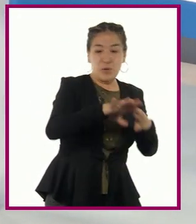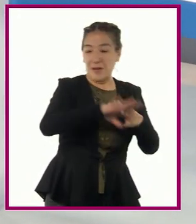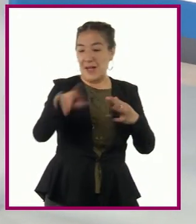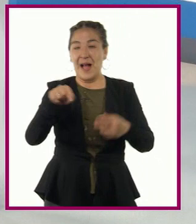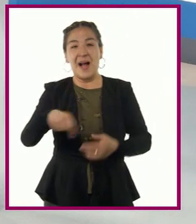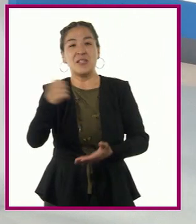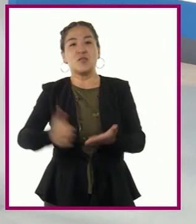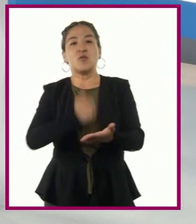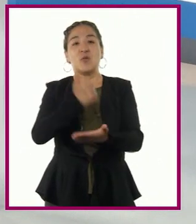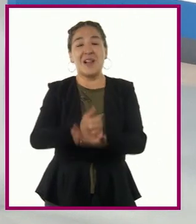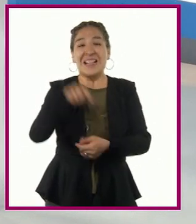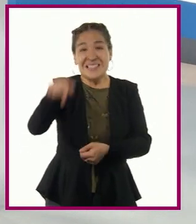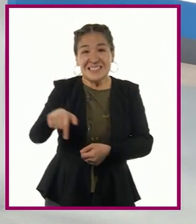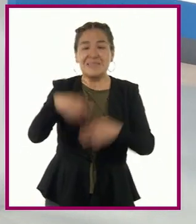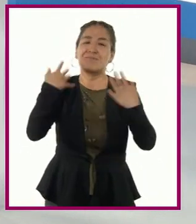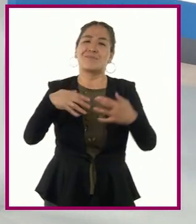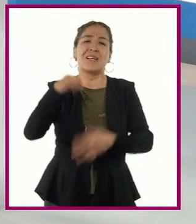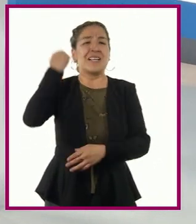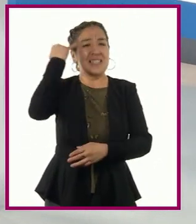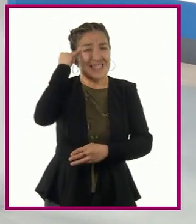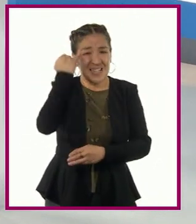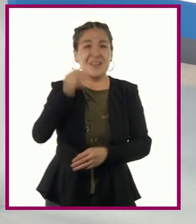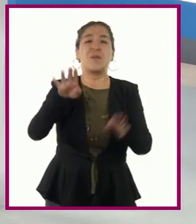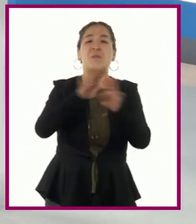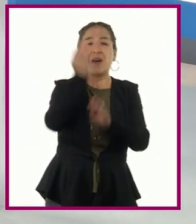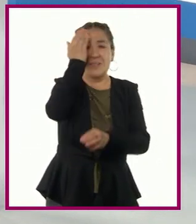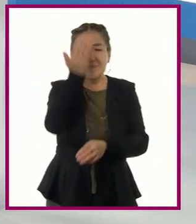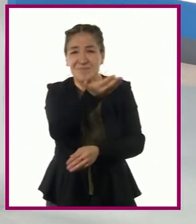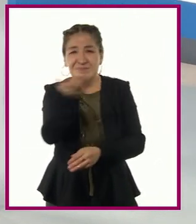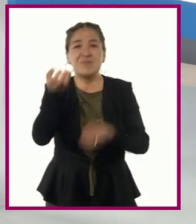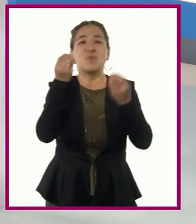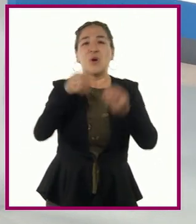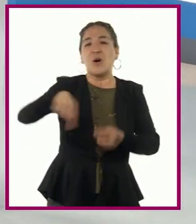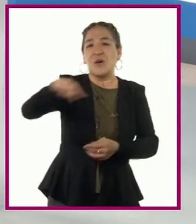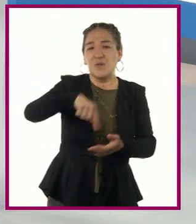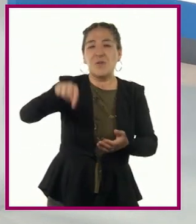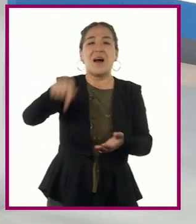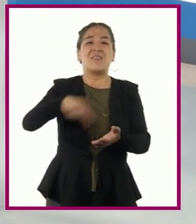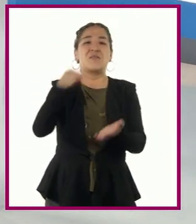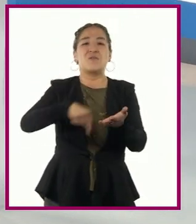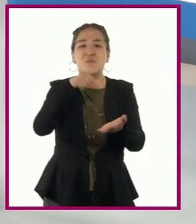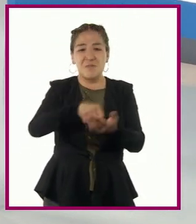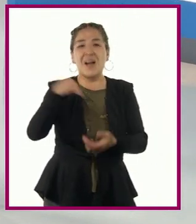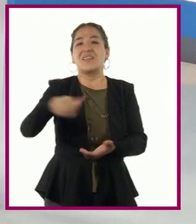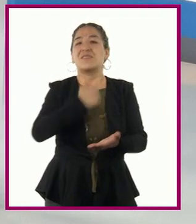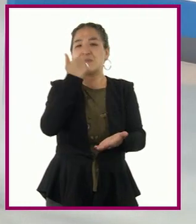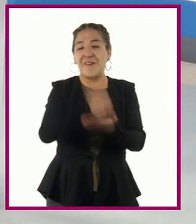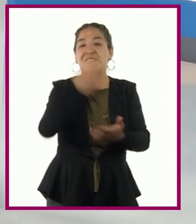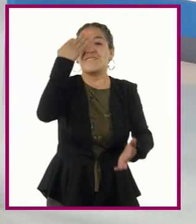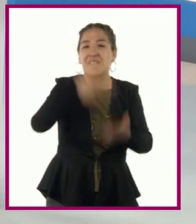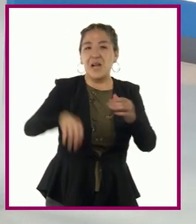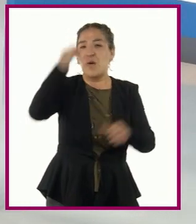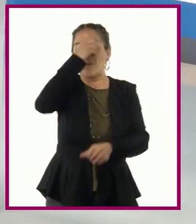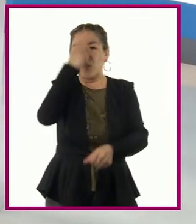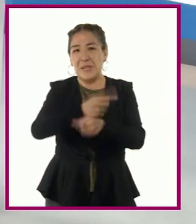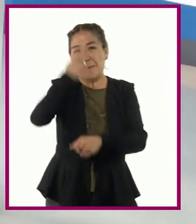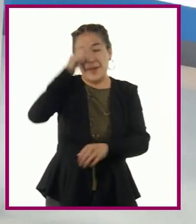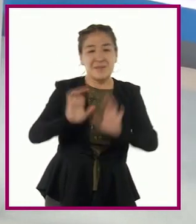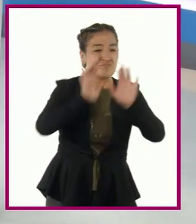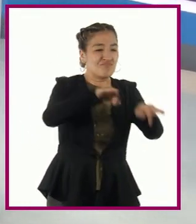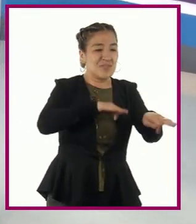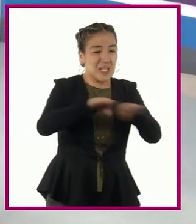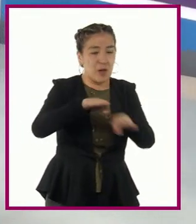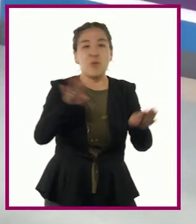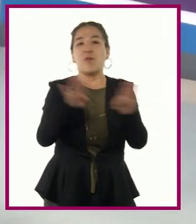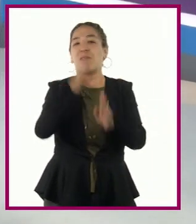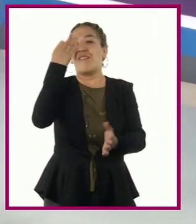que las ciudades se llenaran de indigentes, mendigos y léperos. La falta de oportunidades para ciertos grupos y la